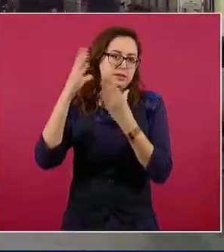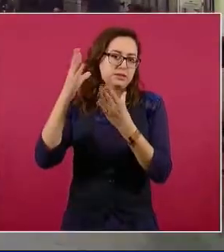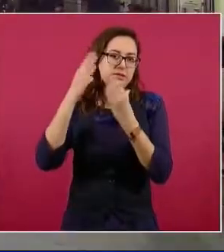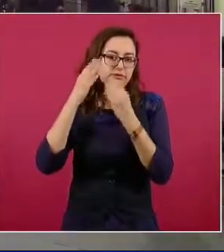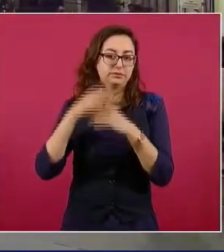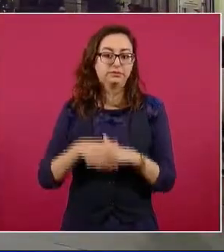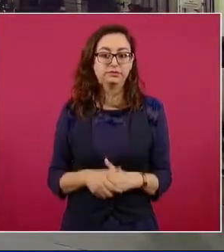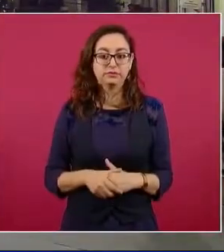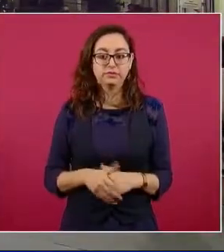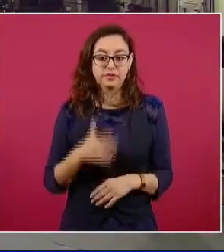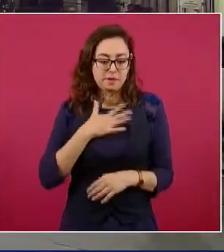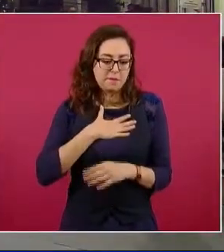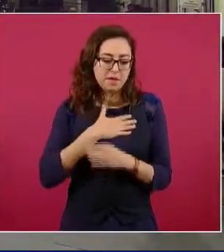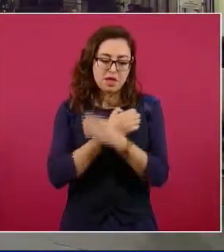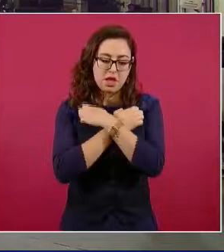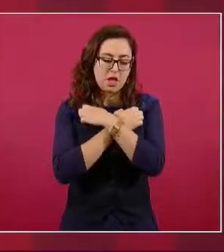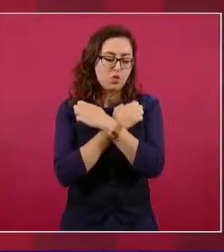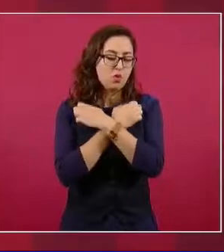Así estoy educado.